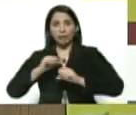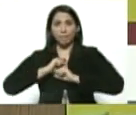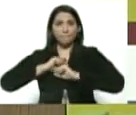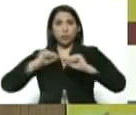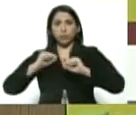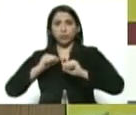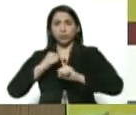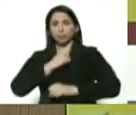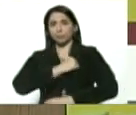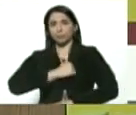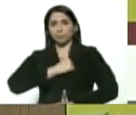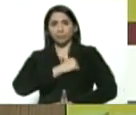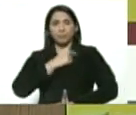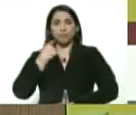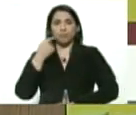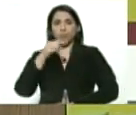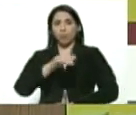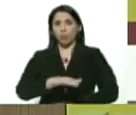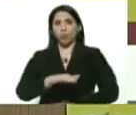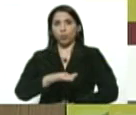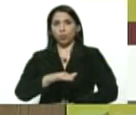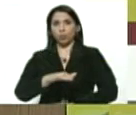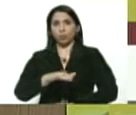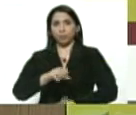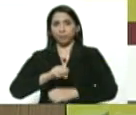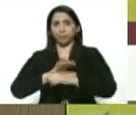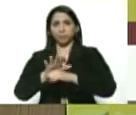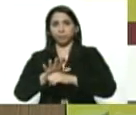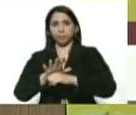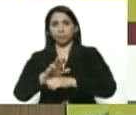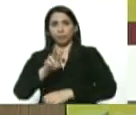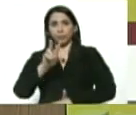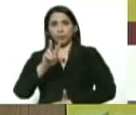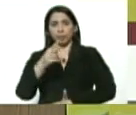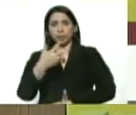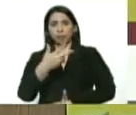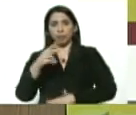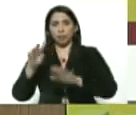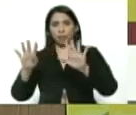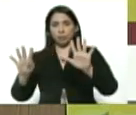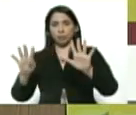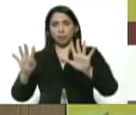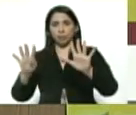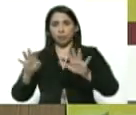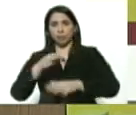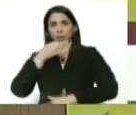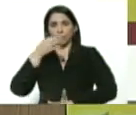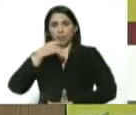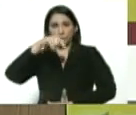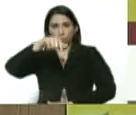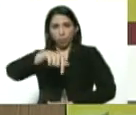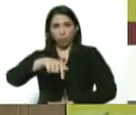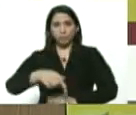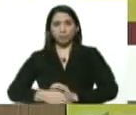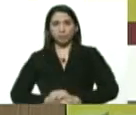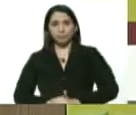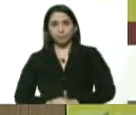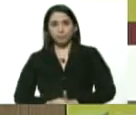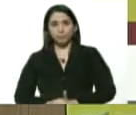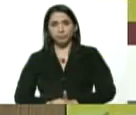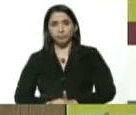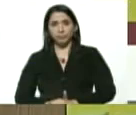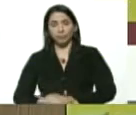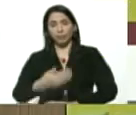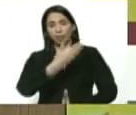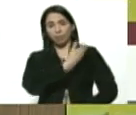lamentablemente falleció hoy a las 2 y 39 de la tarde el